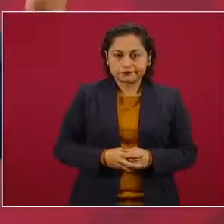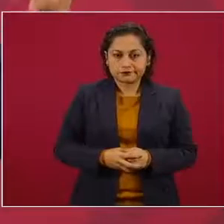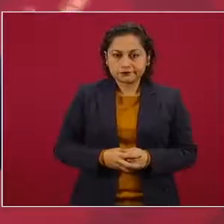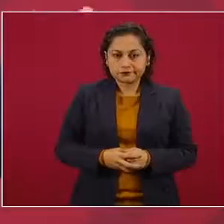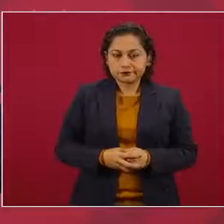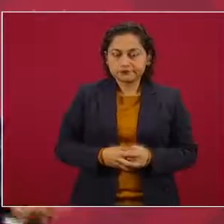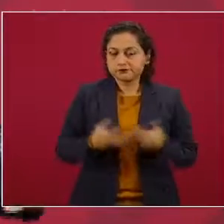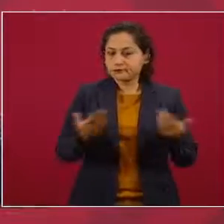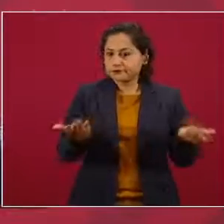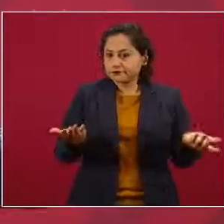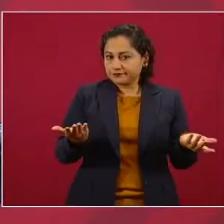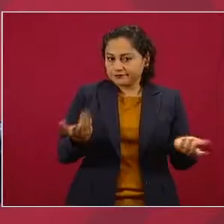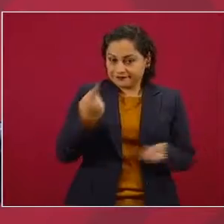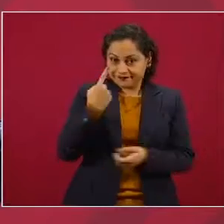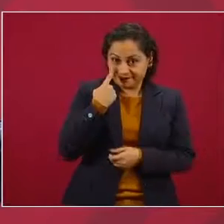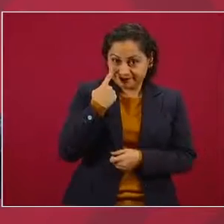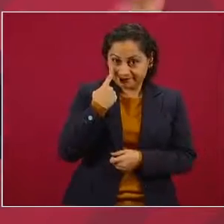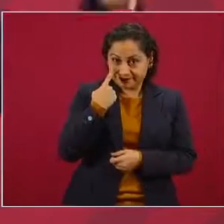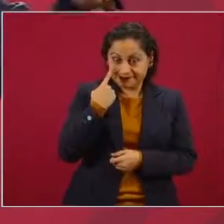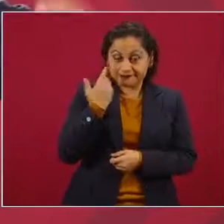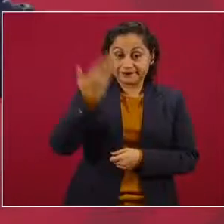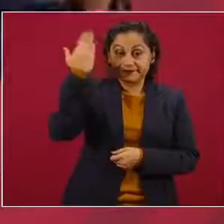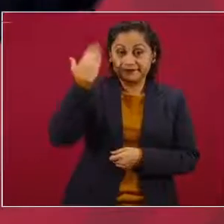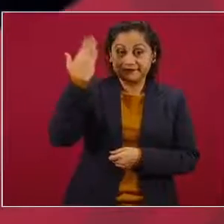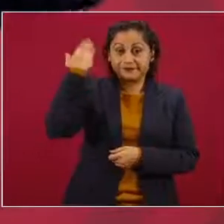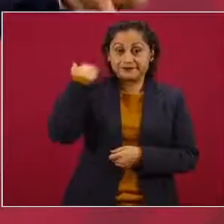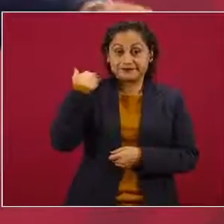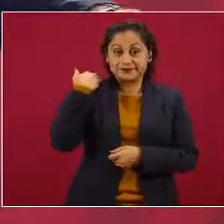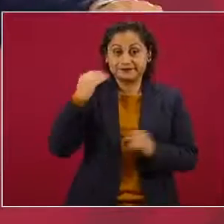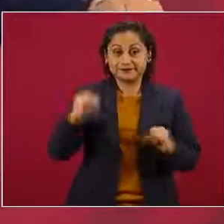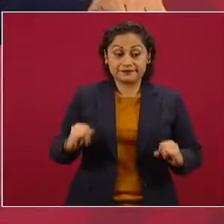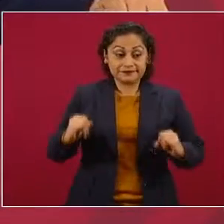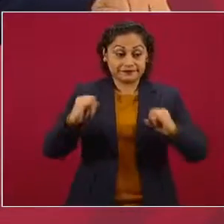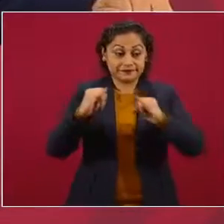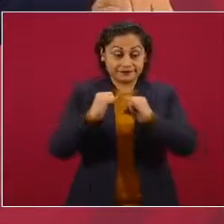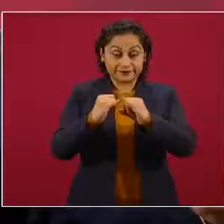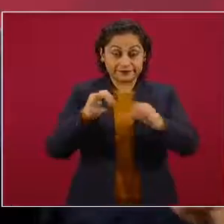Bueno, ni siquiera ya las dependencias federales